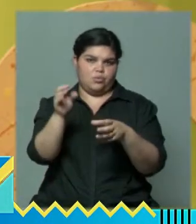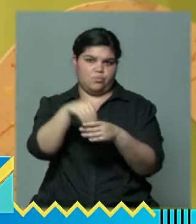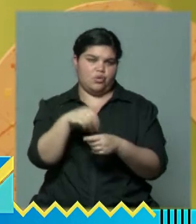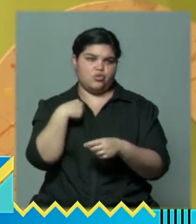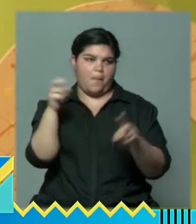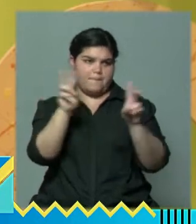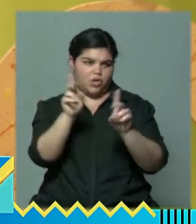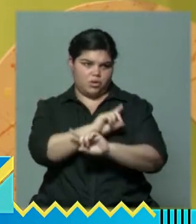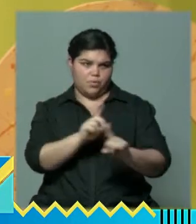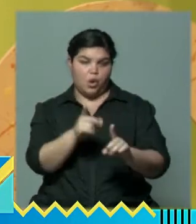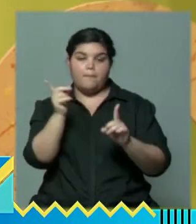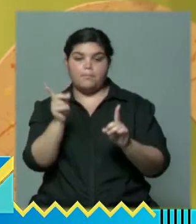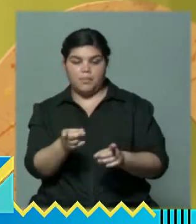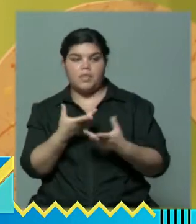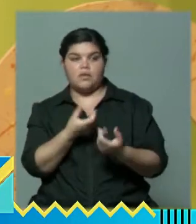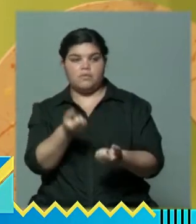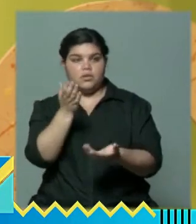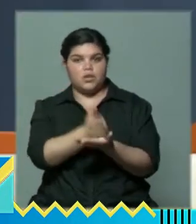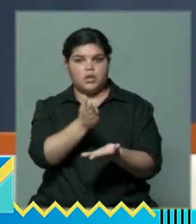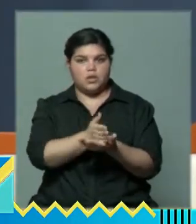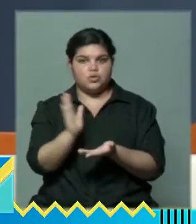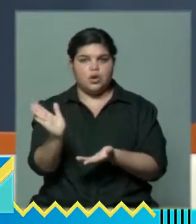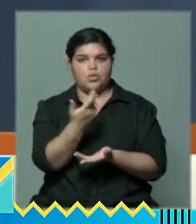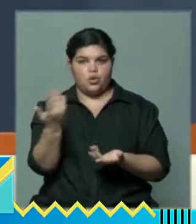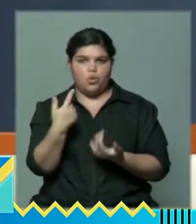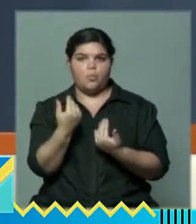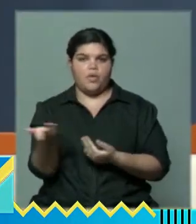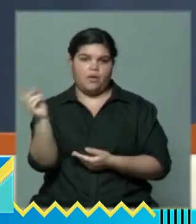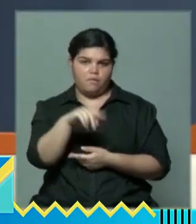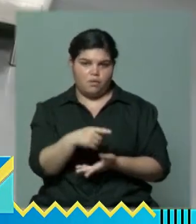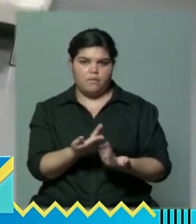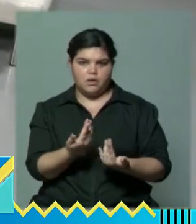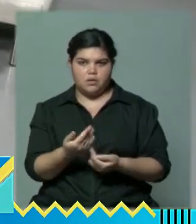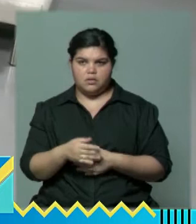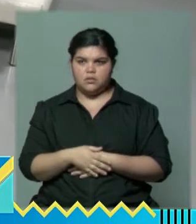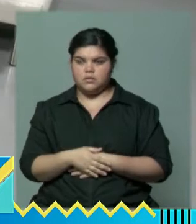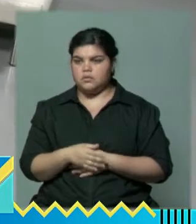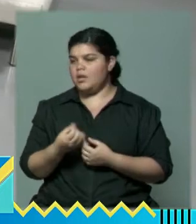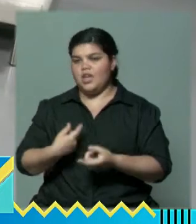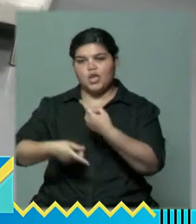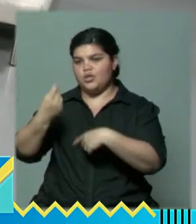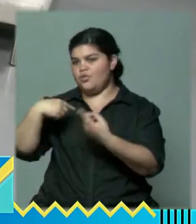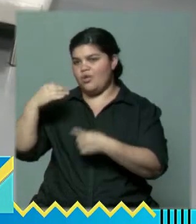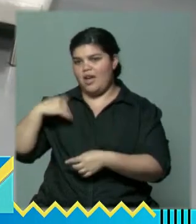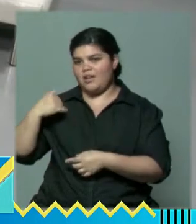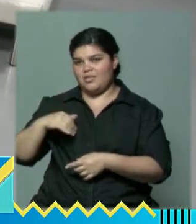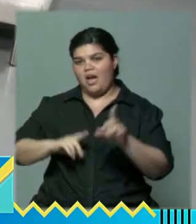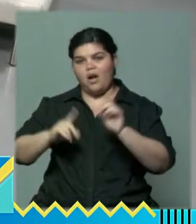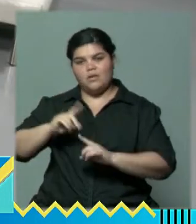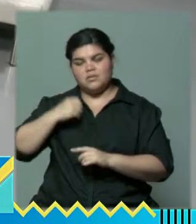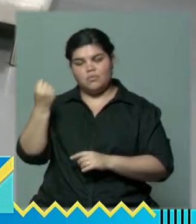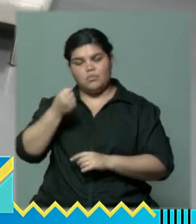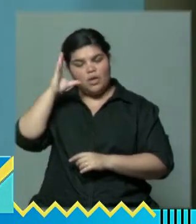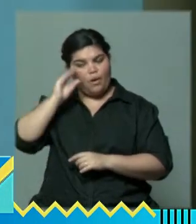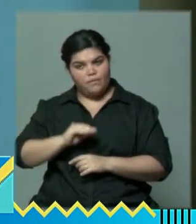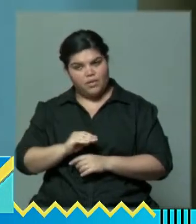pero defiendo el derecho de todos los partidos a la participación democrática. Sí, momentos de la historia argentina que por ahí son mejores olvidarlos.